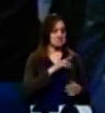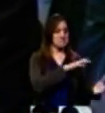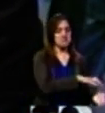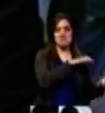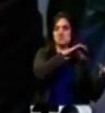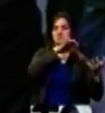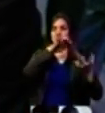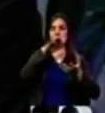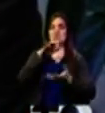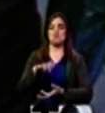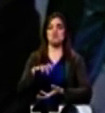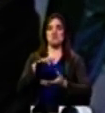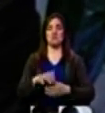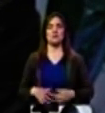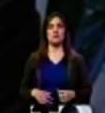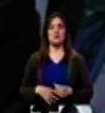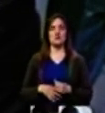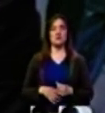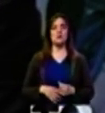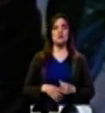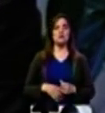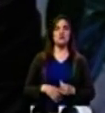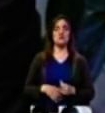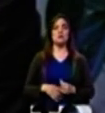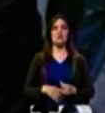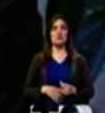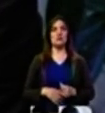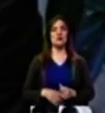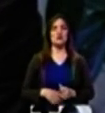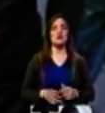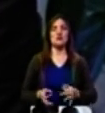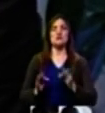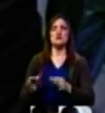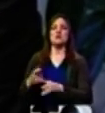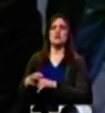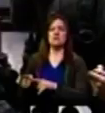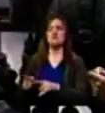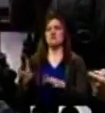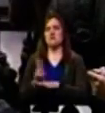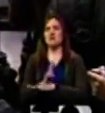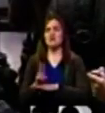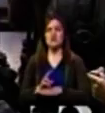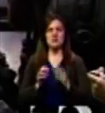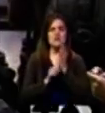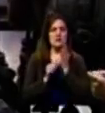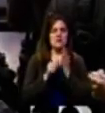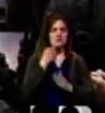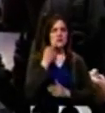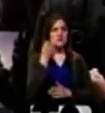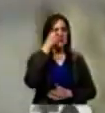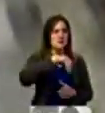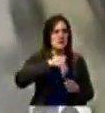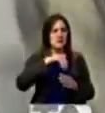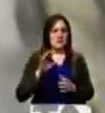que estaban disponibles. Este mecanismo se ha utilizado en otras ocasiones. El ministro señaló que el dinero